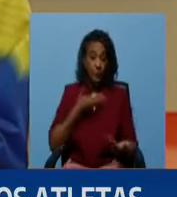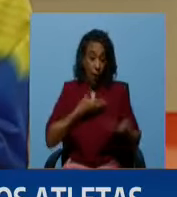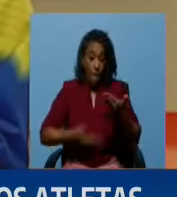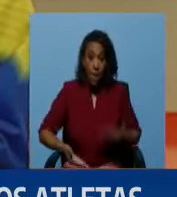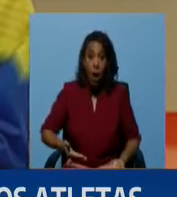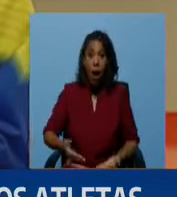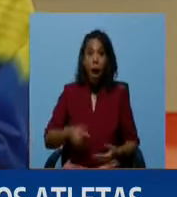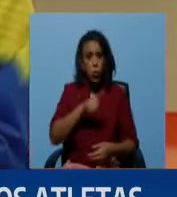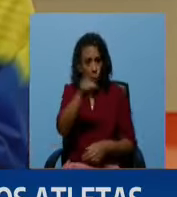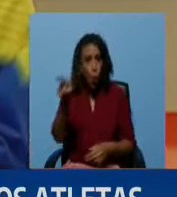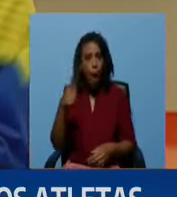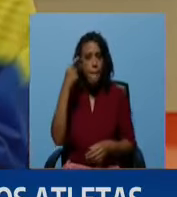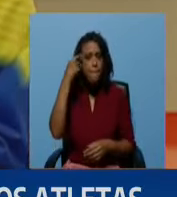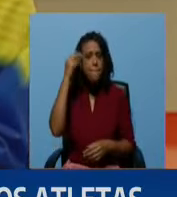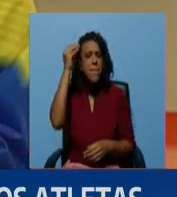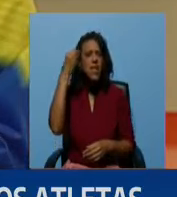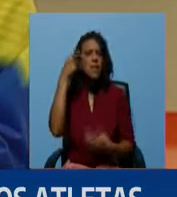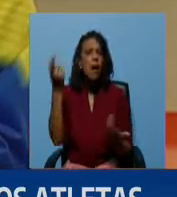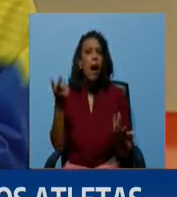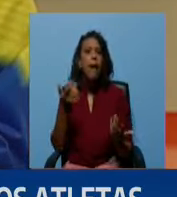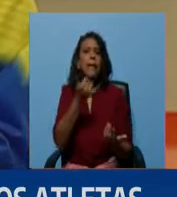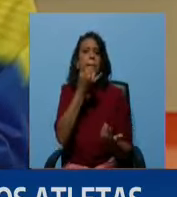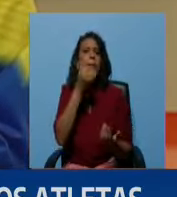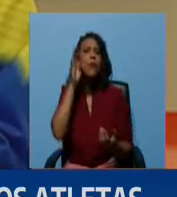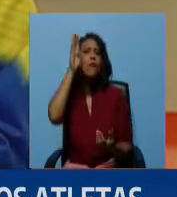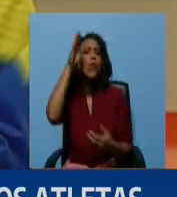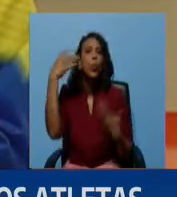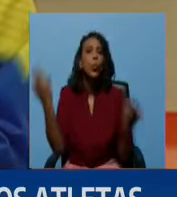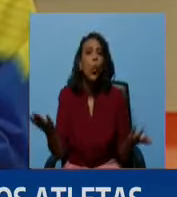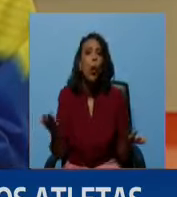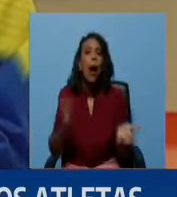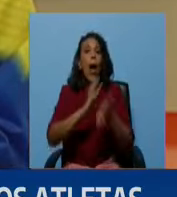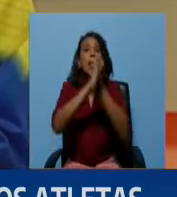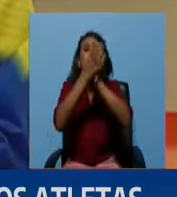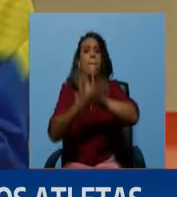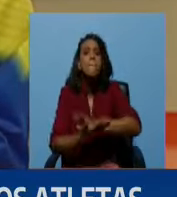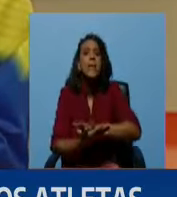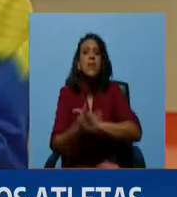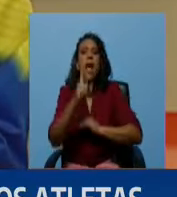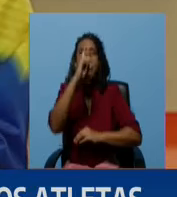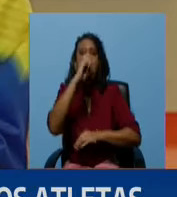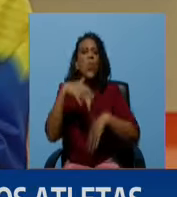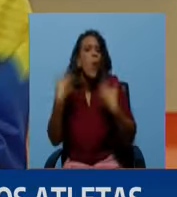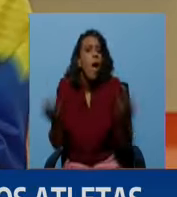Así que ustedes tienen que pensar siempre en el ciclo